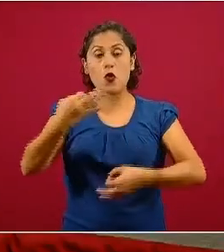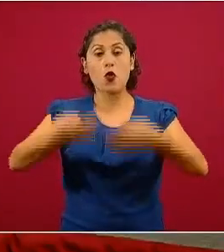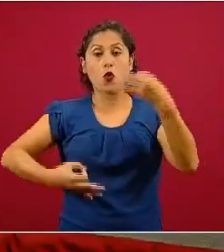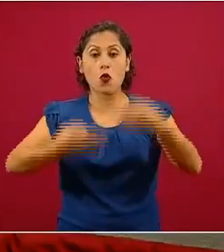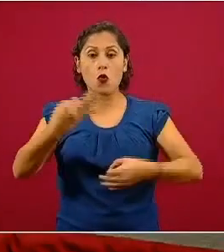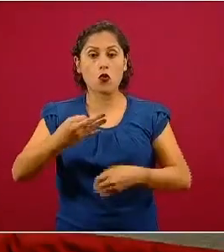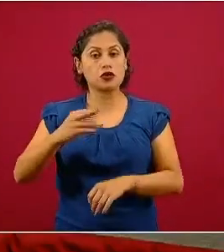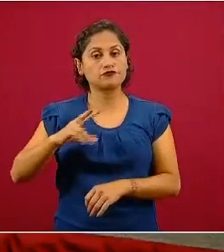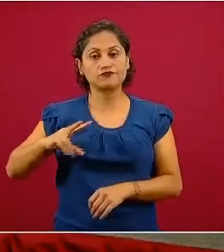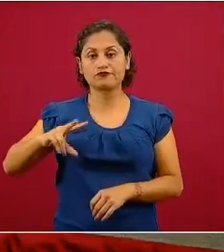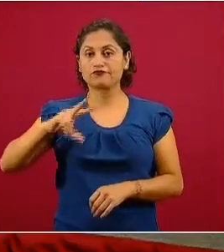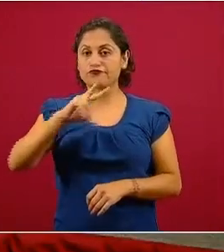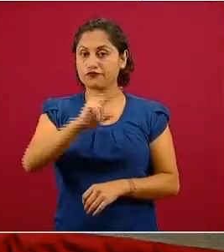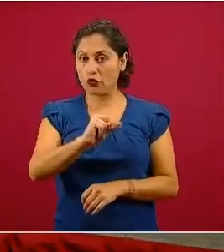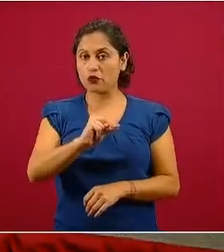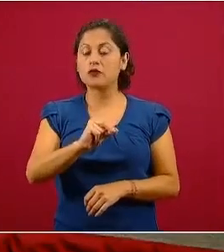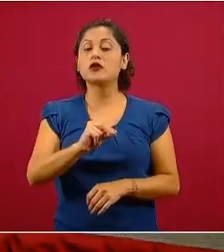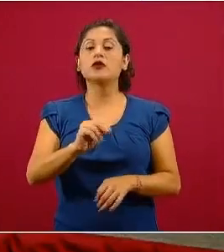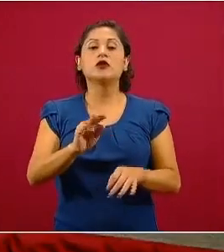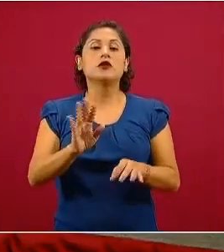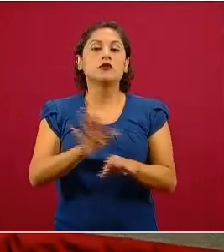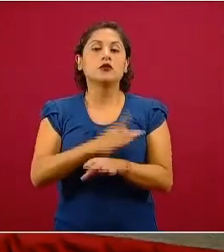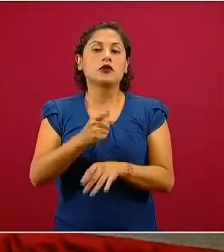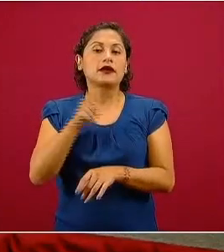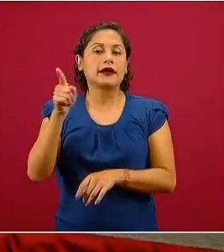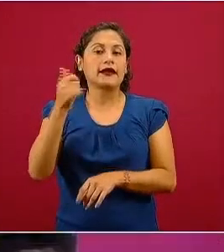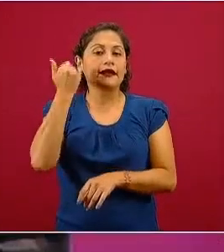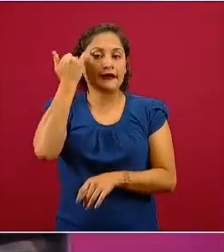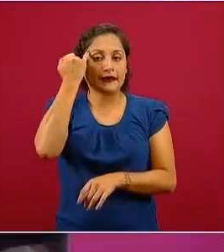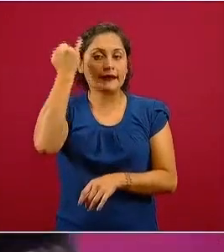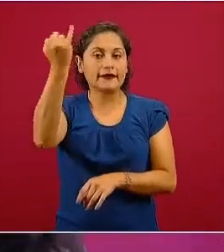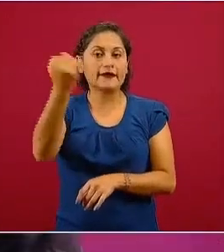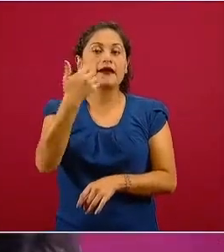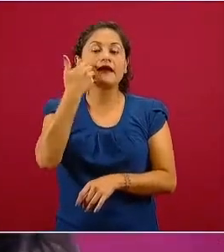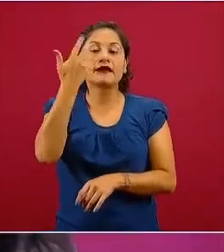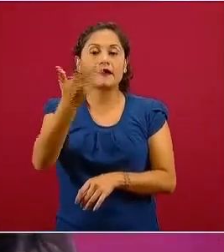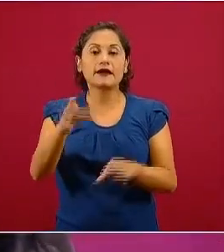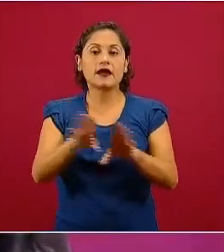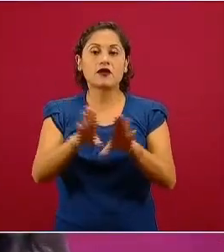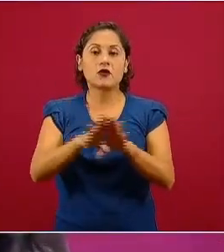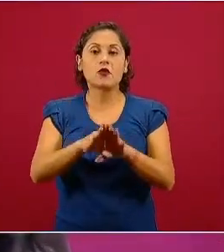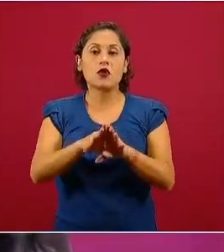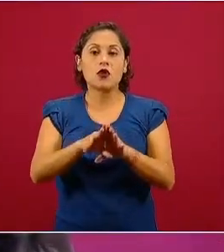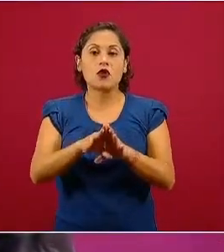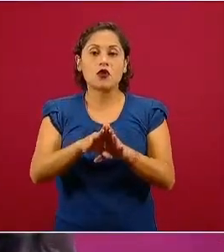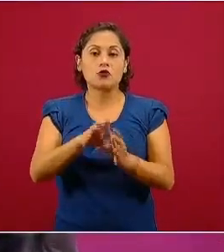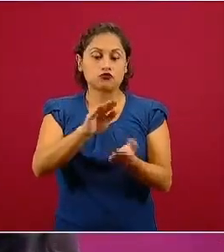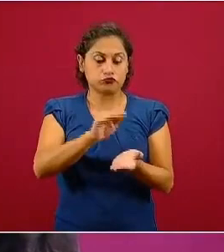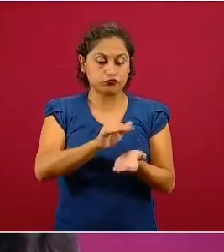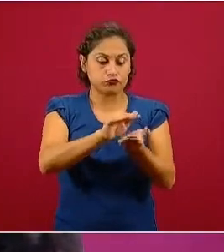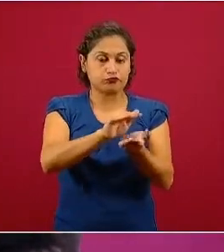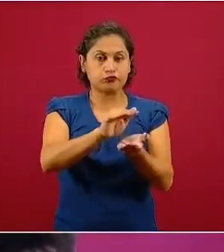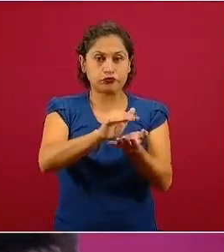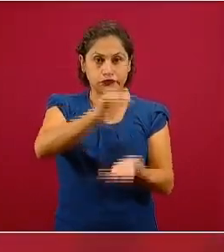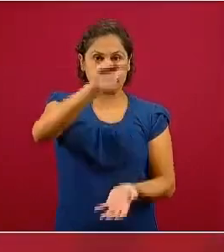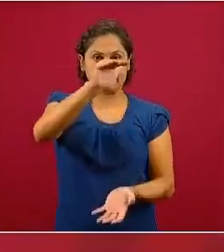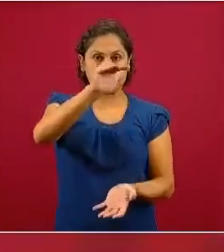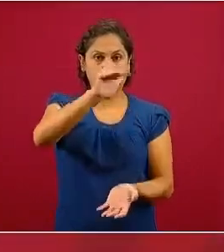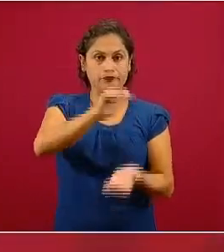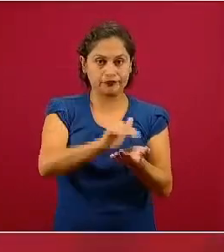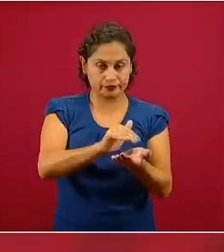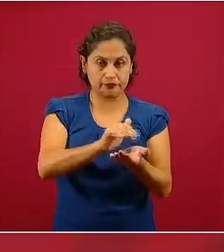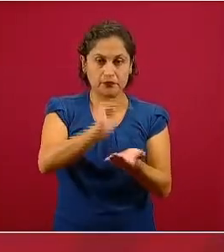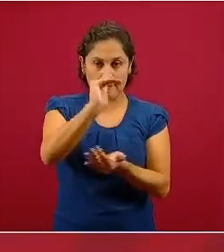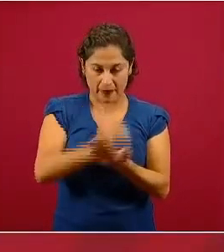reducir las porciones de los productos de consumo, específicamente los refrescos, y no se lograron